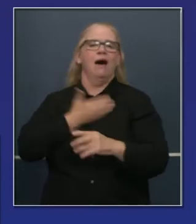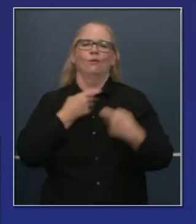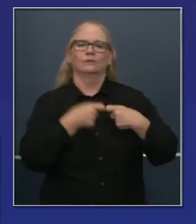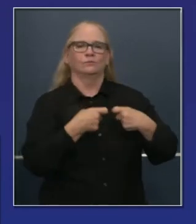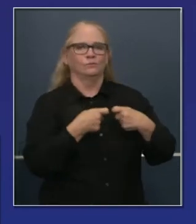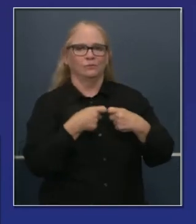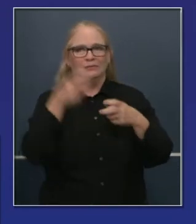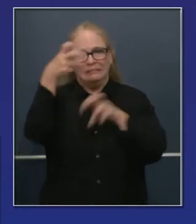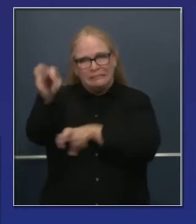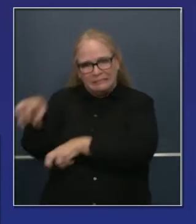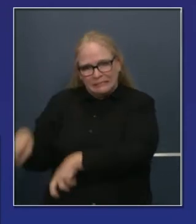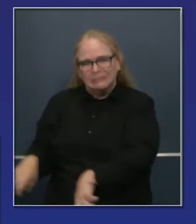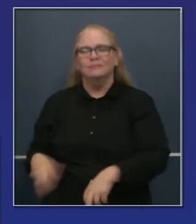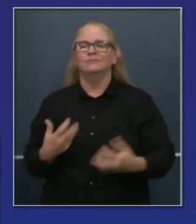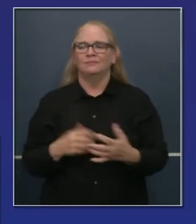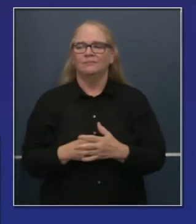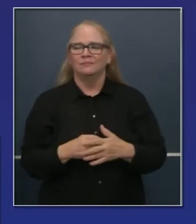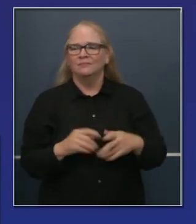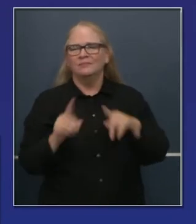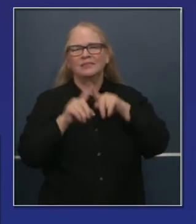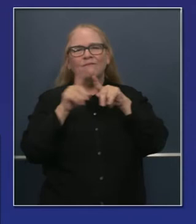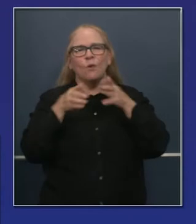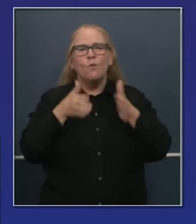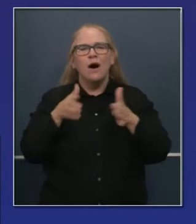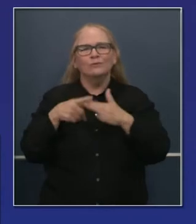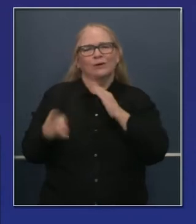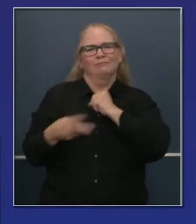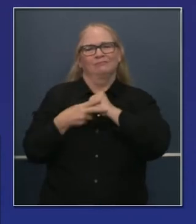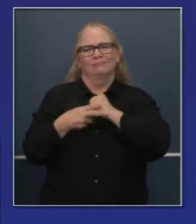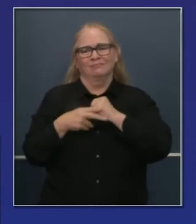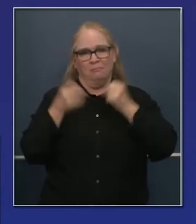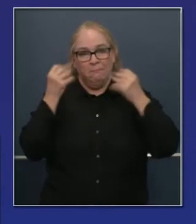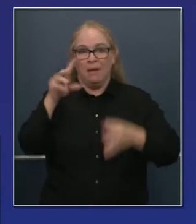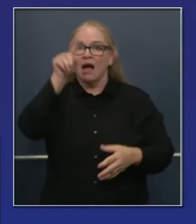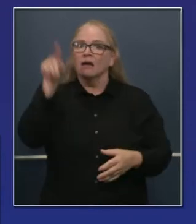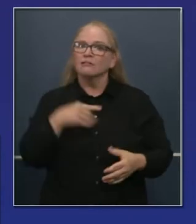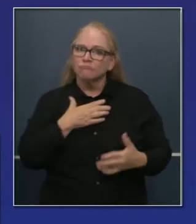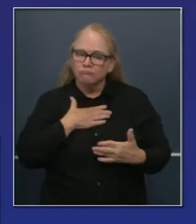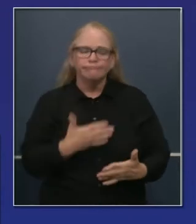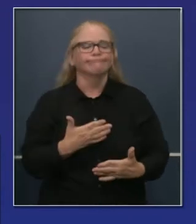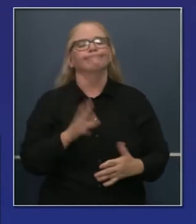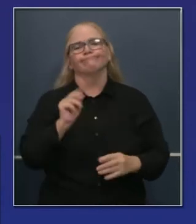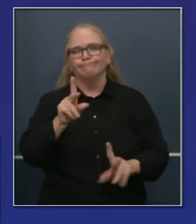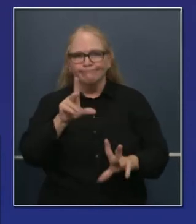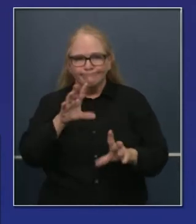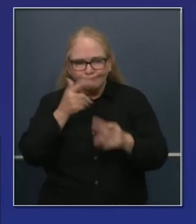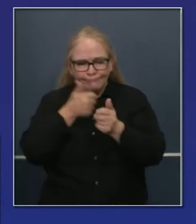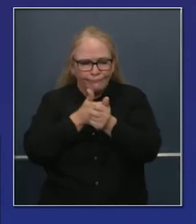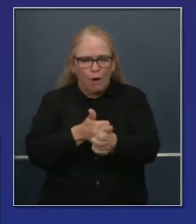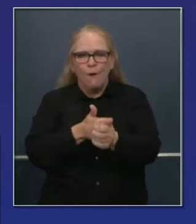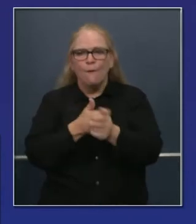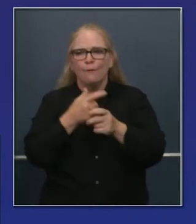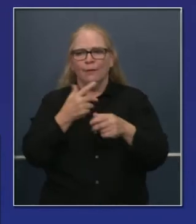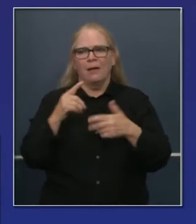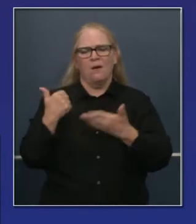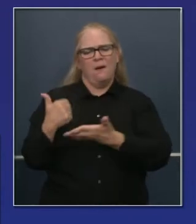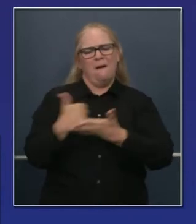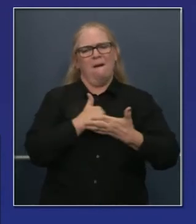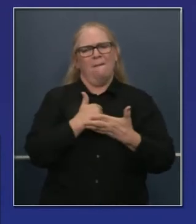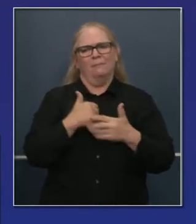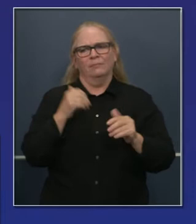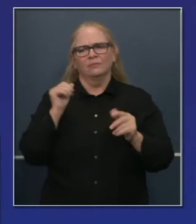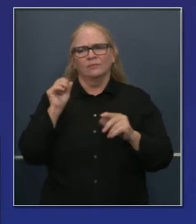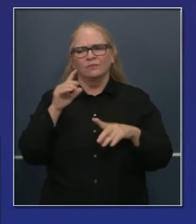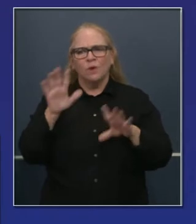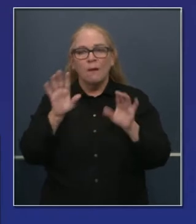cuyas marcas tesla a otros que han sido muy útiles para expedir mensajes a su